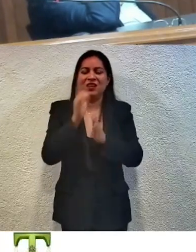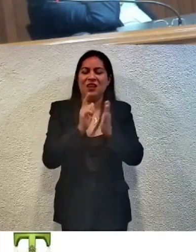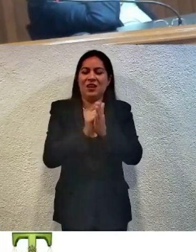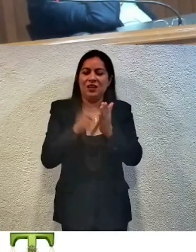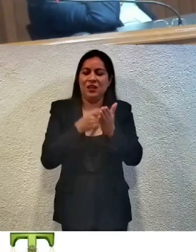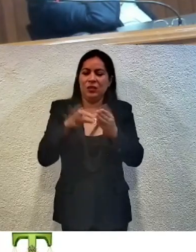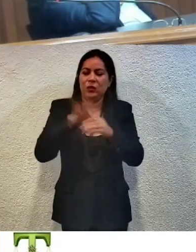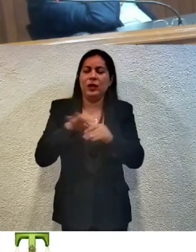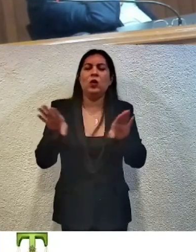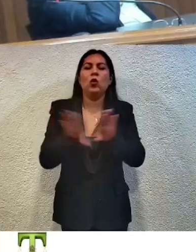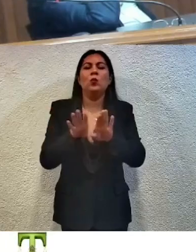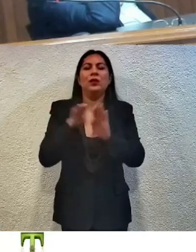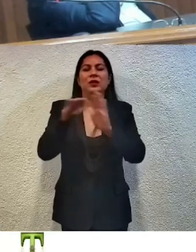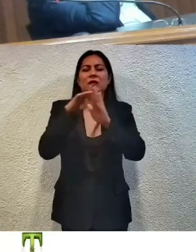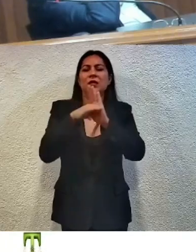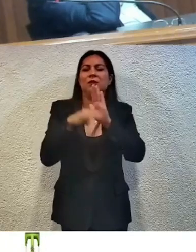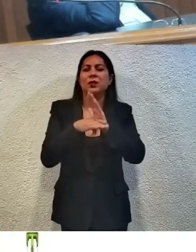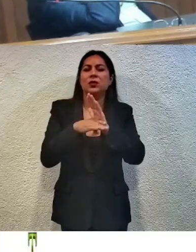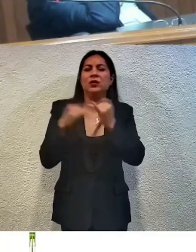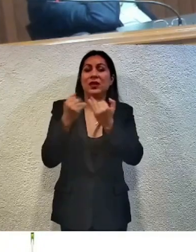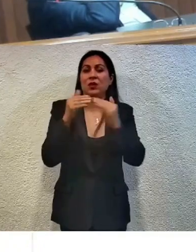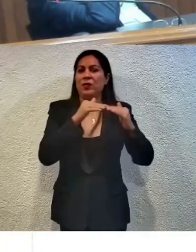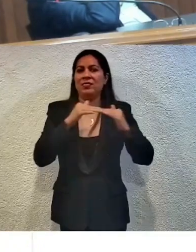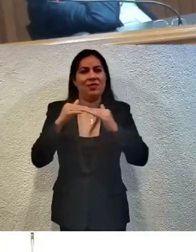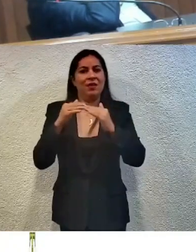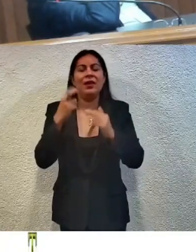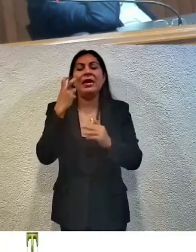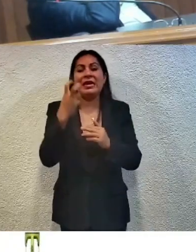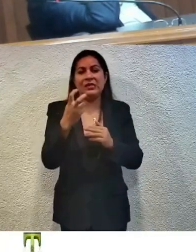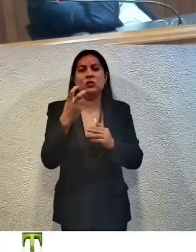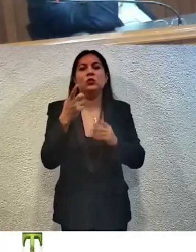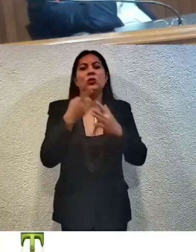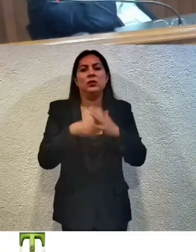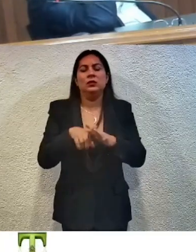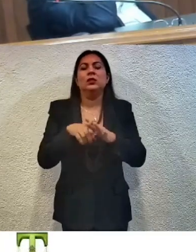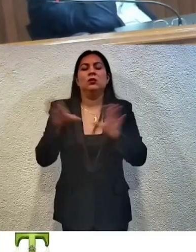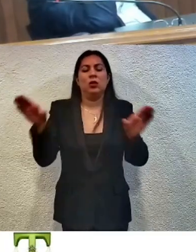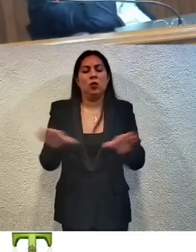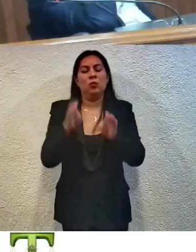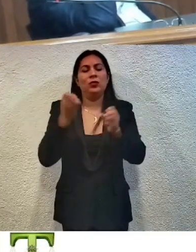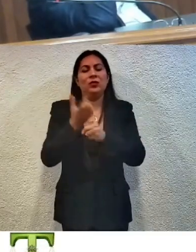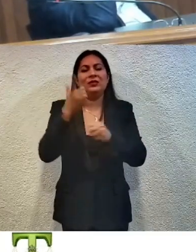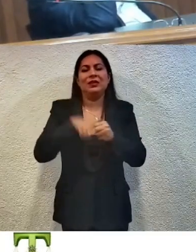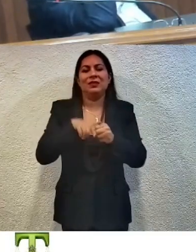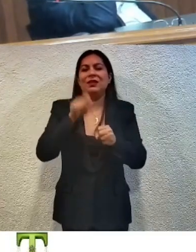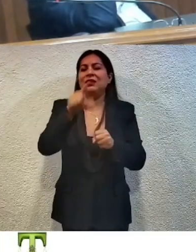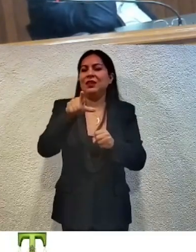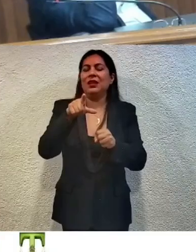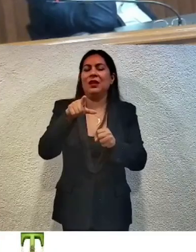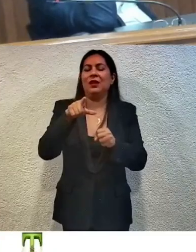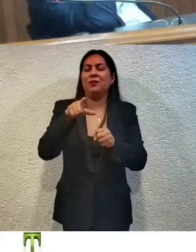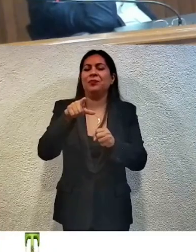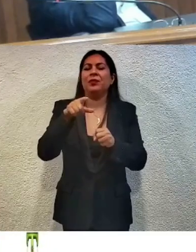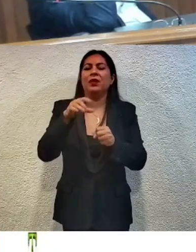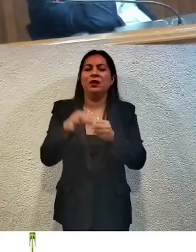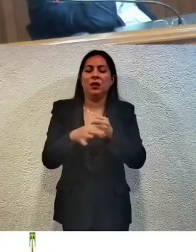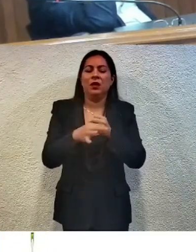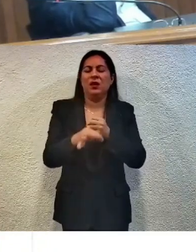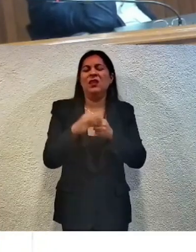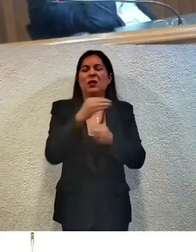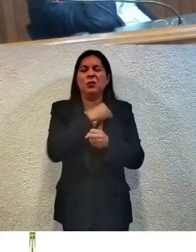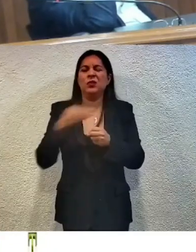electoral como de los lineamientos de paridad. Esto a partir del cómputo distrital de la elección municipal